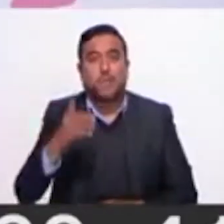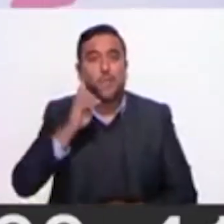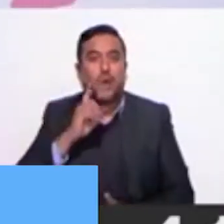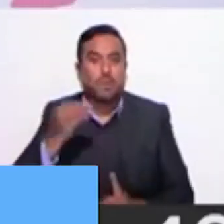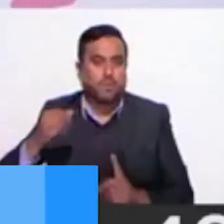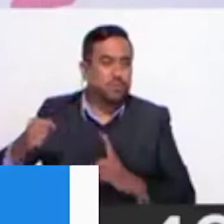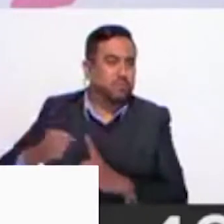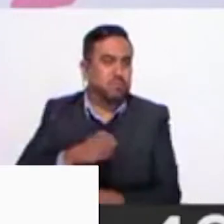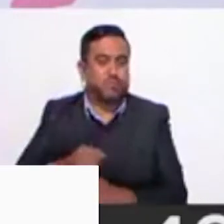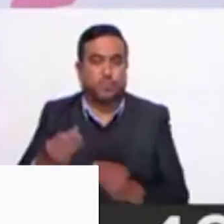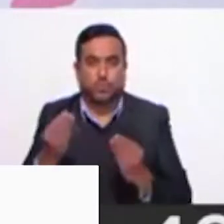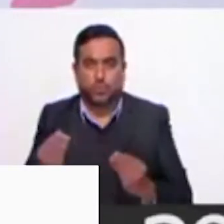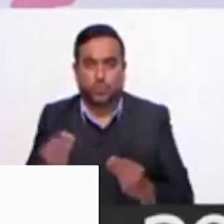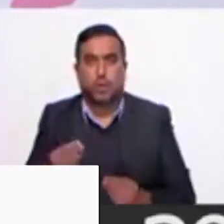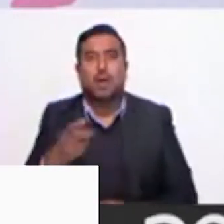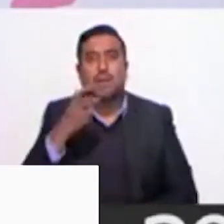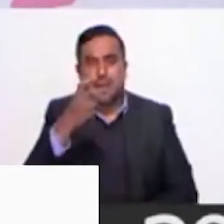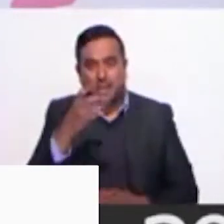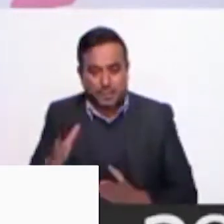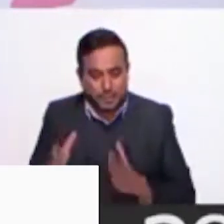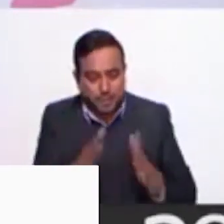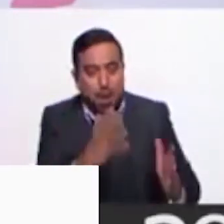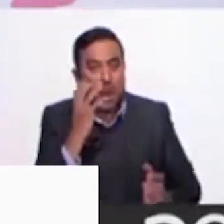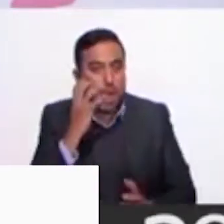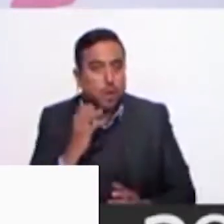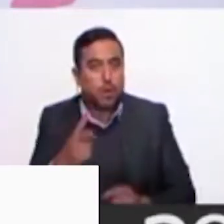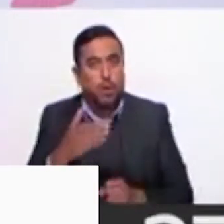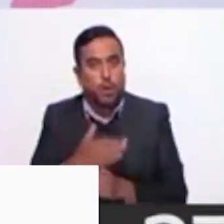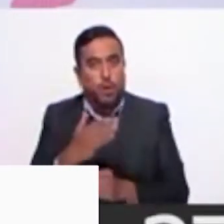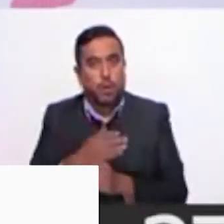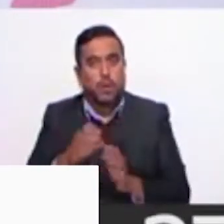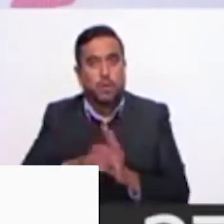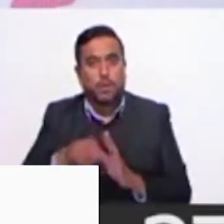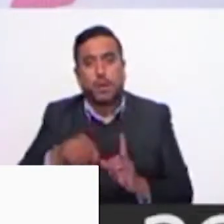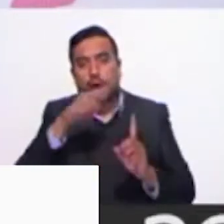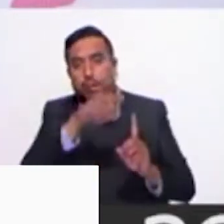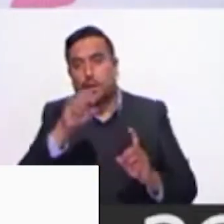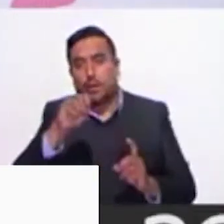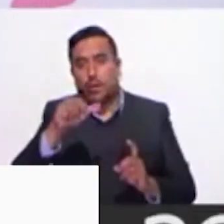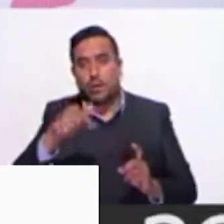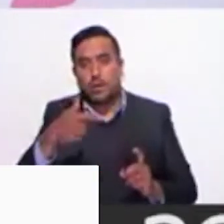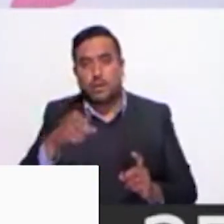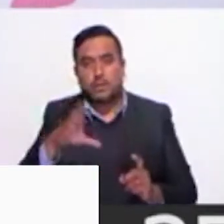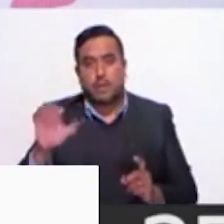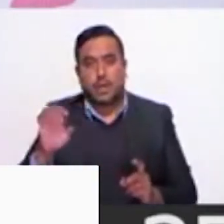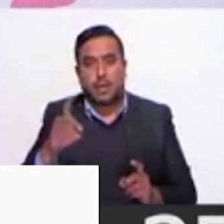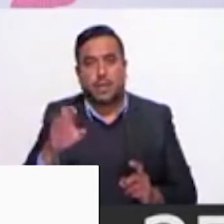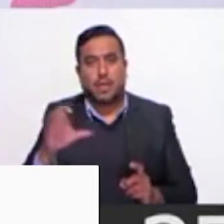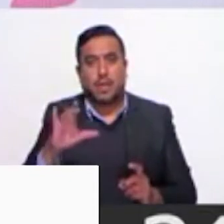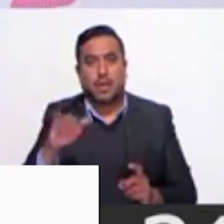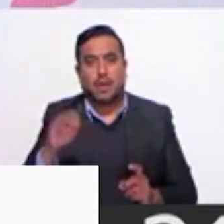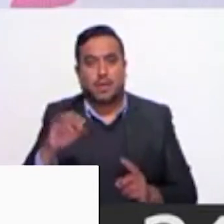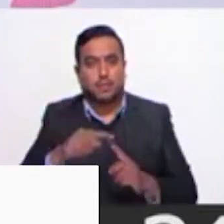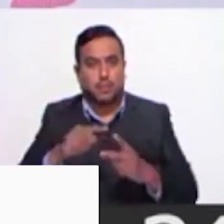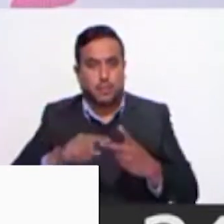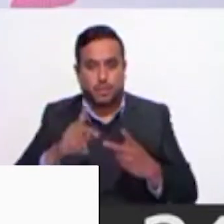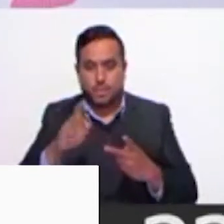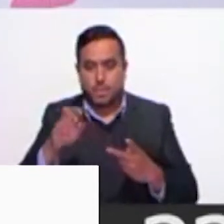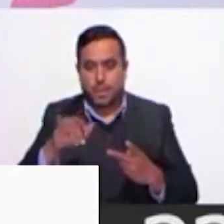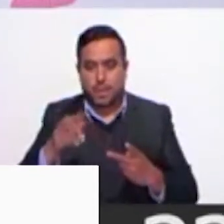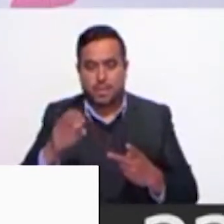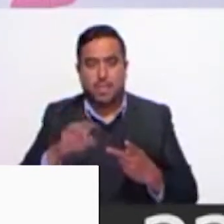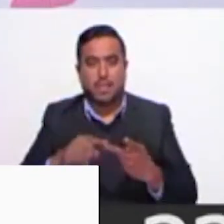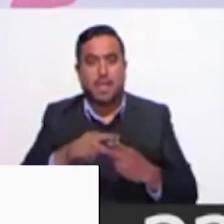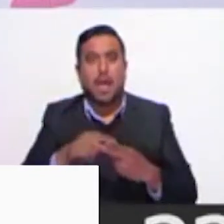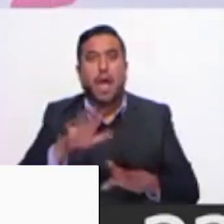ser como una ciudad en donde no ocurra lo que pasa hoy en Sangre de Cristo, ni en Penitente, en donde por la manera de cegarse de